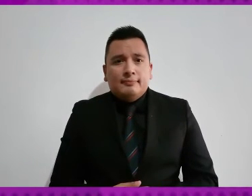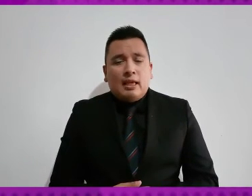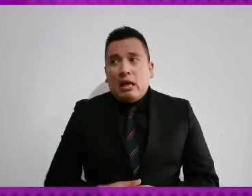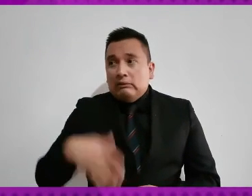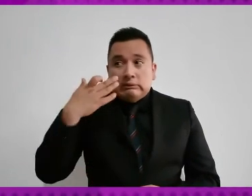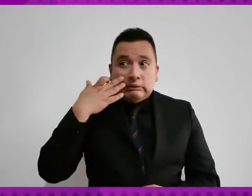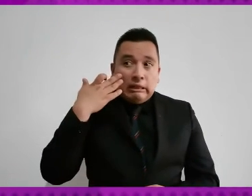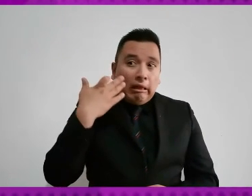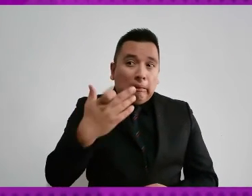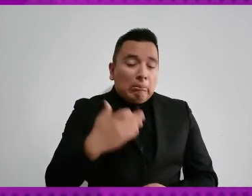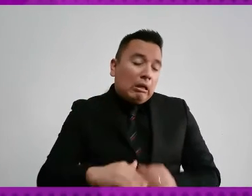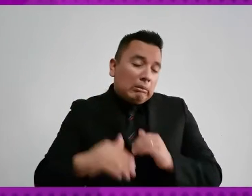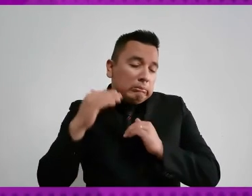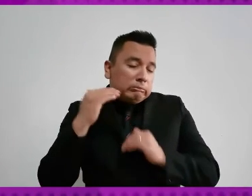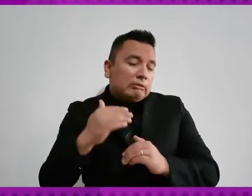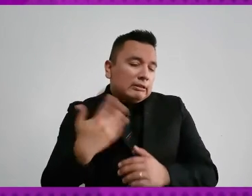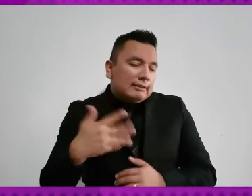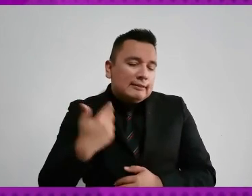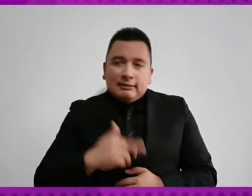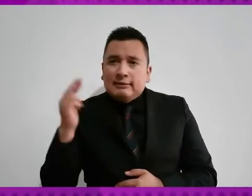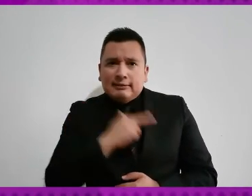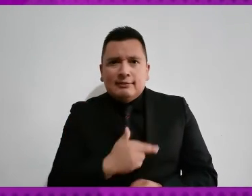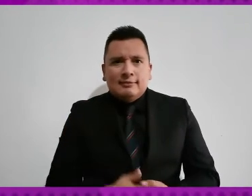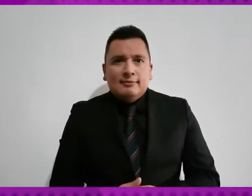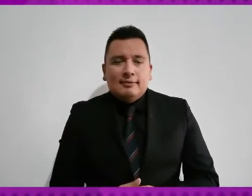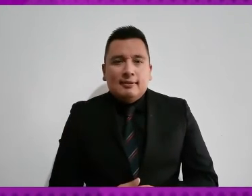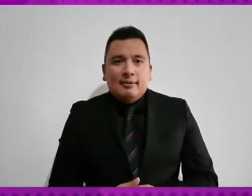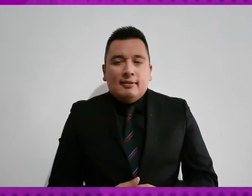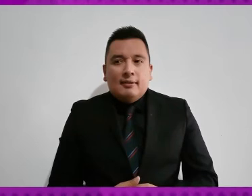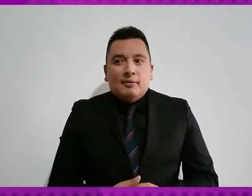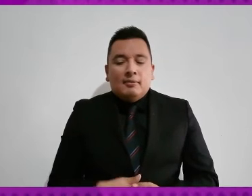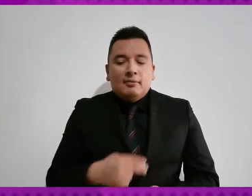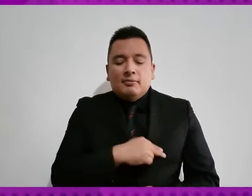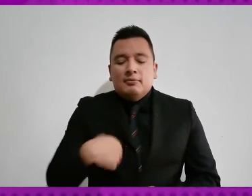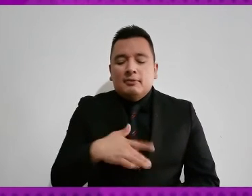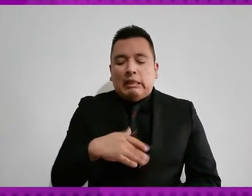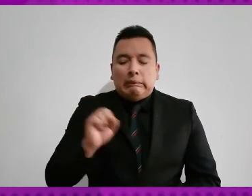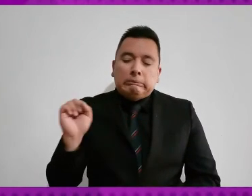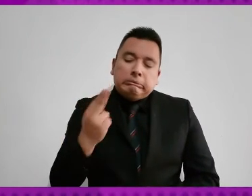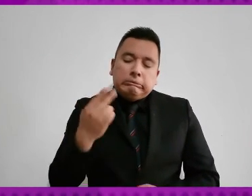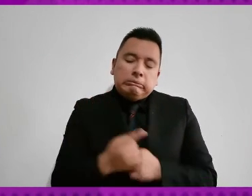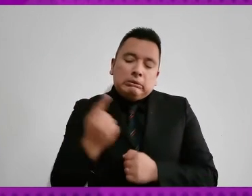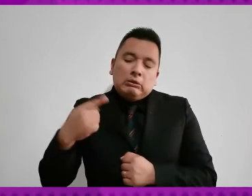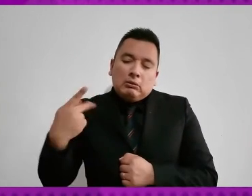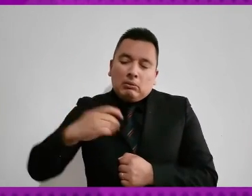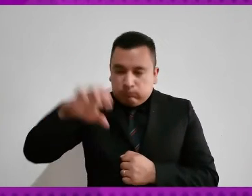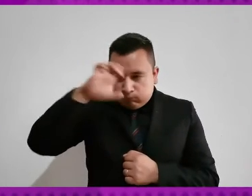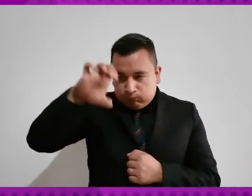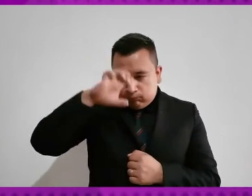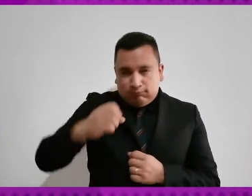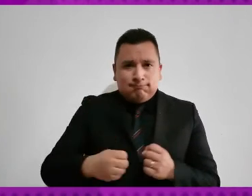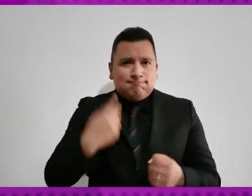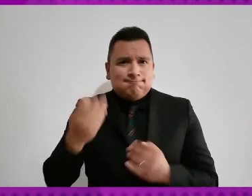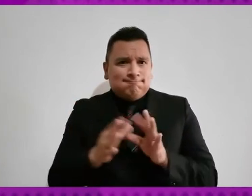El tiempo en este programa de la urna corre muy rápido, maestro Bernal. Ha sido un honor tener la palabra de un experto